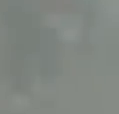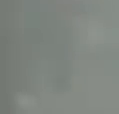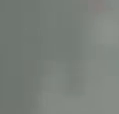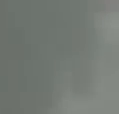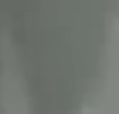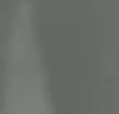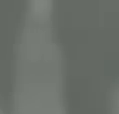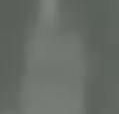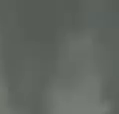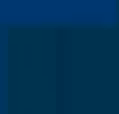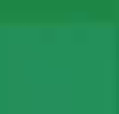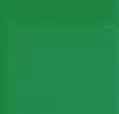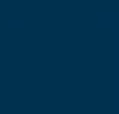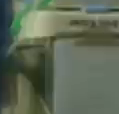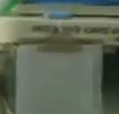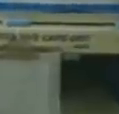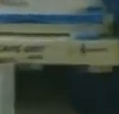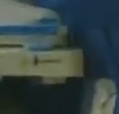contra el régimen.